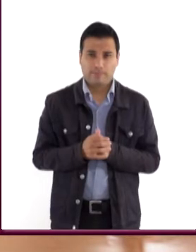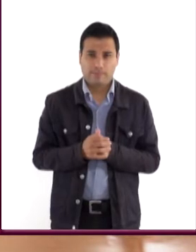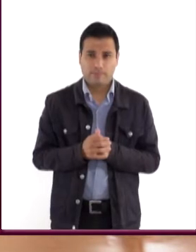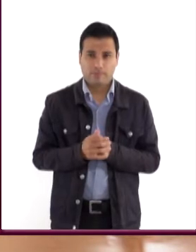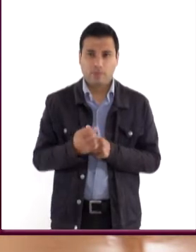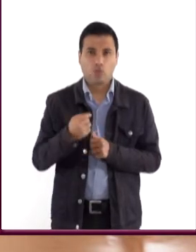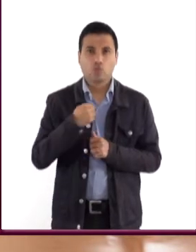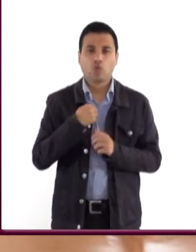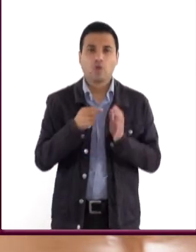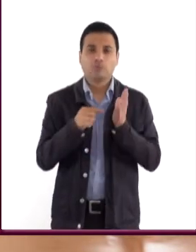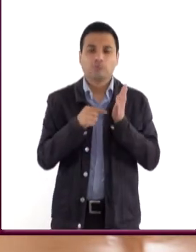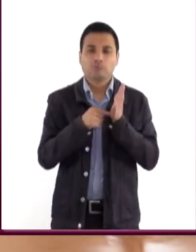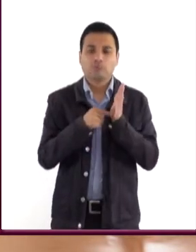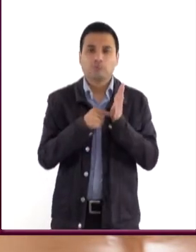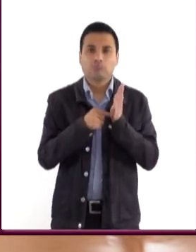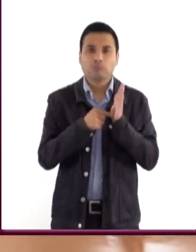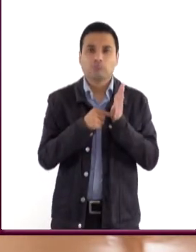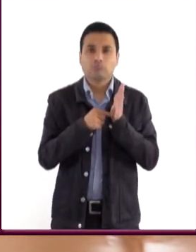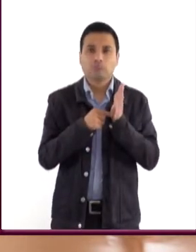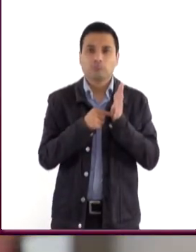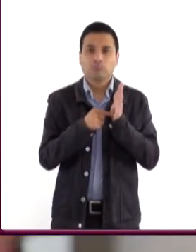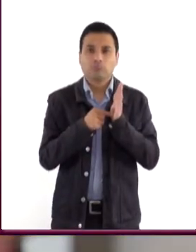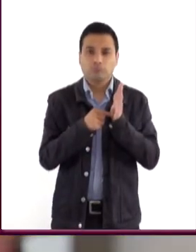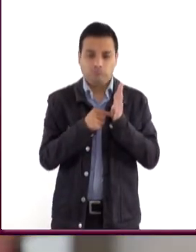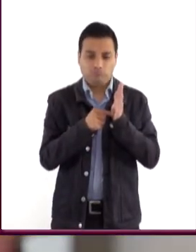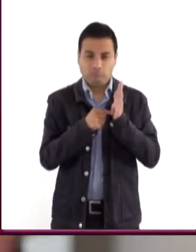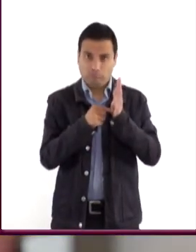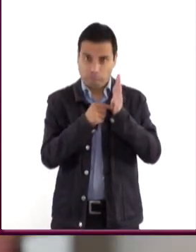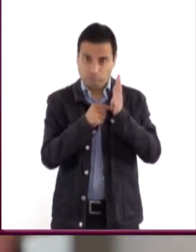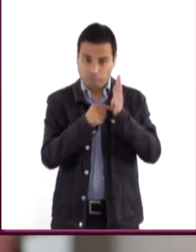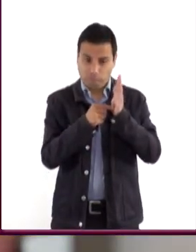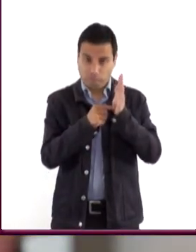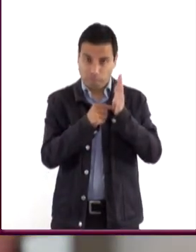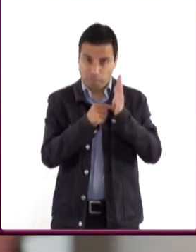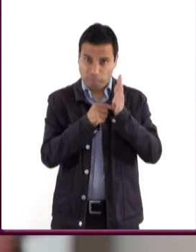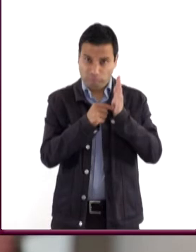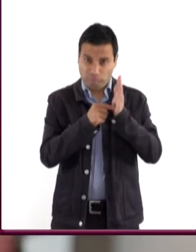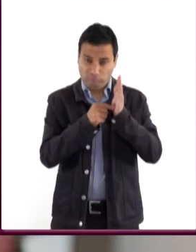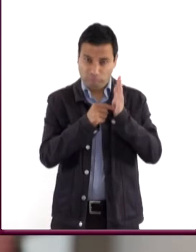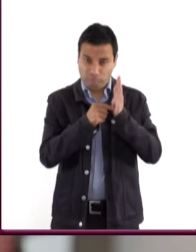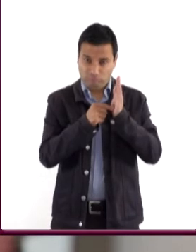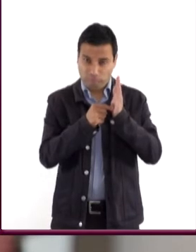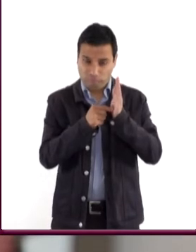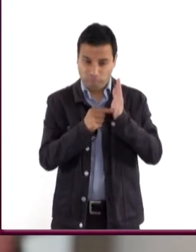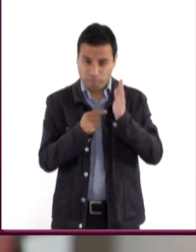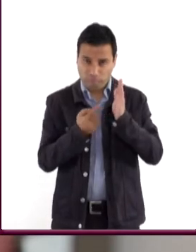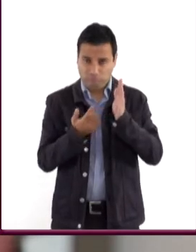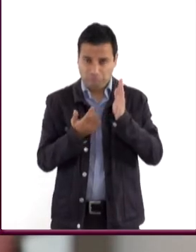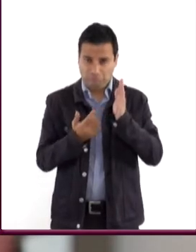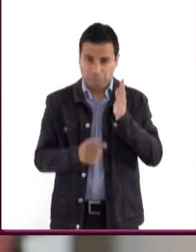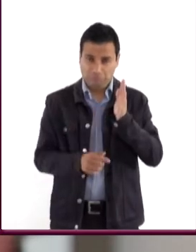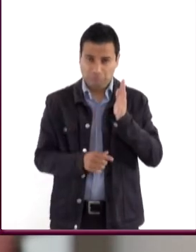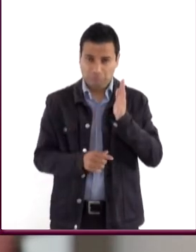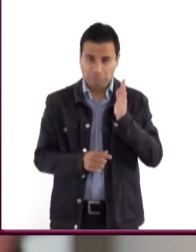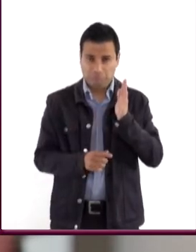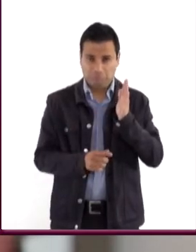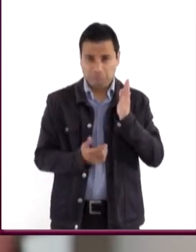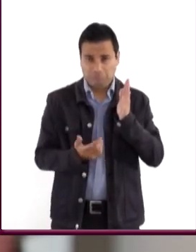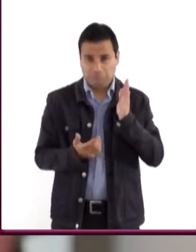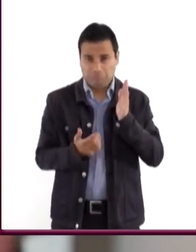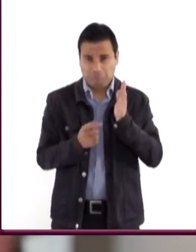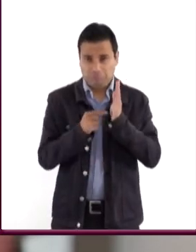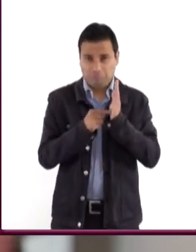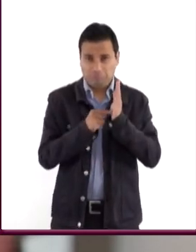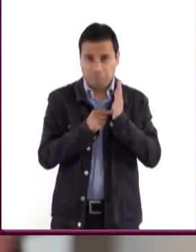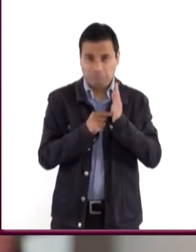y pongo la misma presión o fuerza concentrada en un lugar pequeñito, pues me voy a